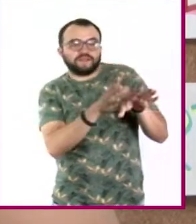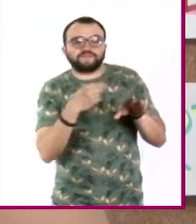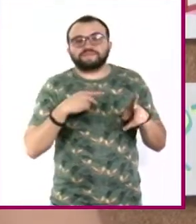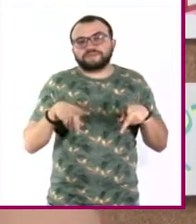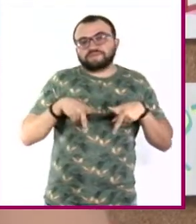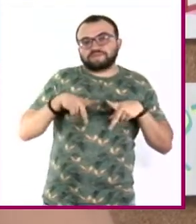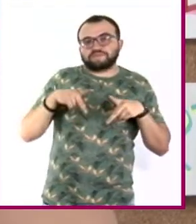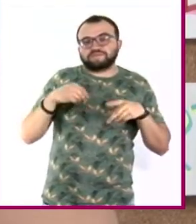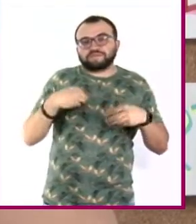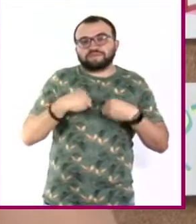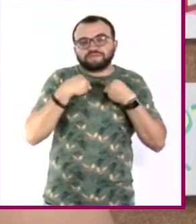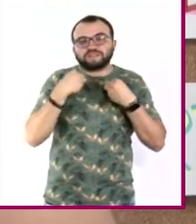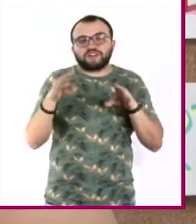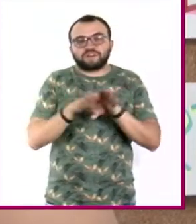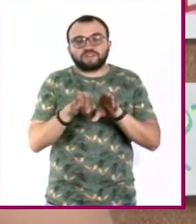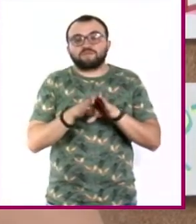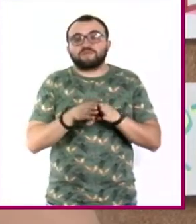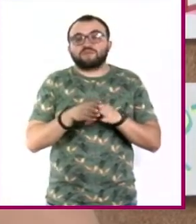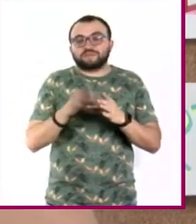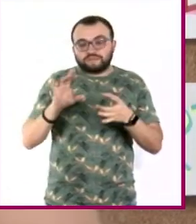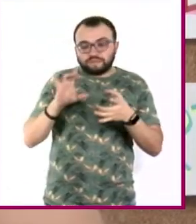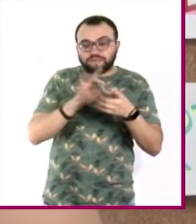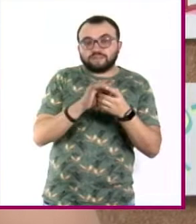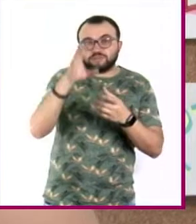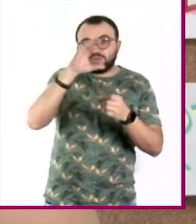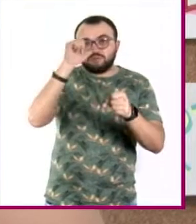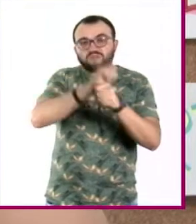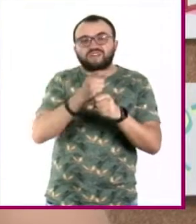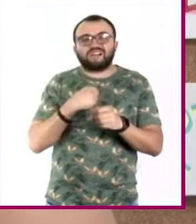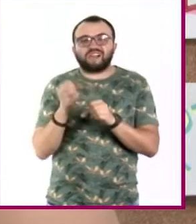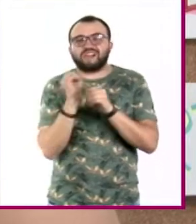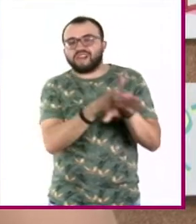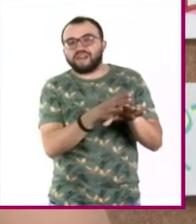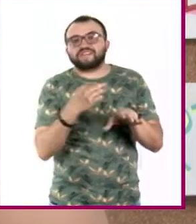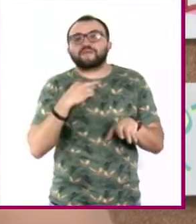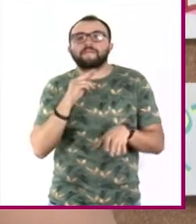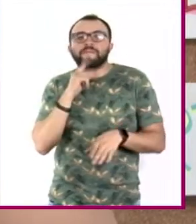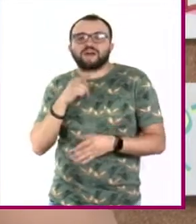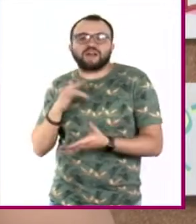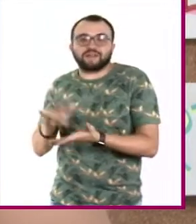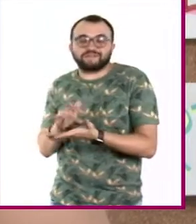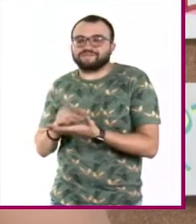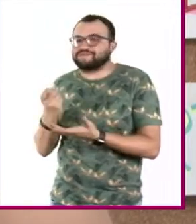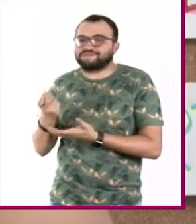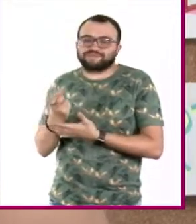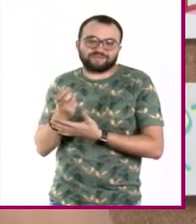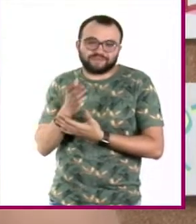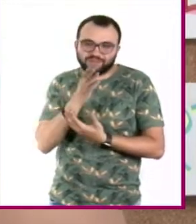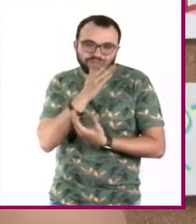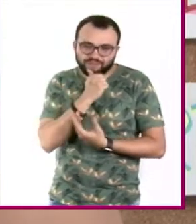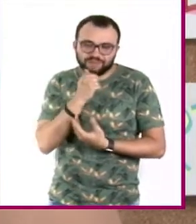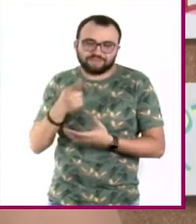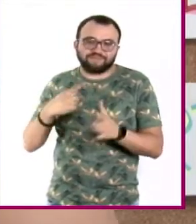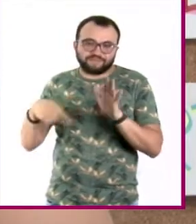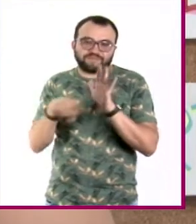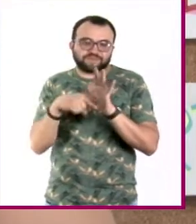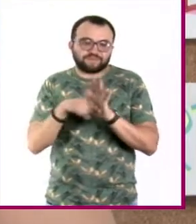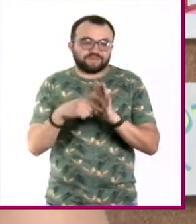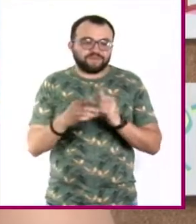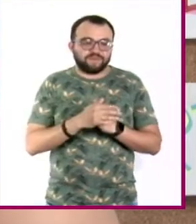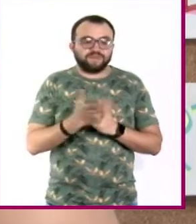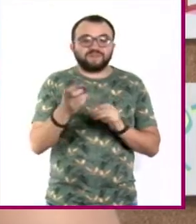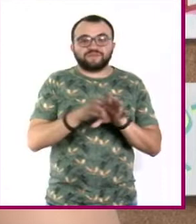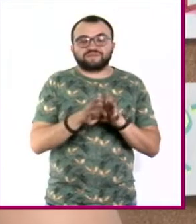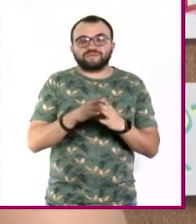vida cotidiana y nuestros lazos culturales. La consecuencia puede ser una disminución de nuestra capacidad crítica y, por lo tanto, de la capacidad